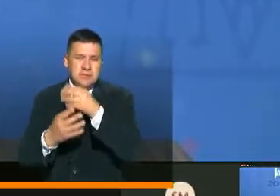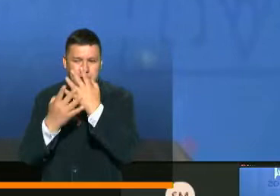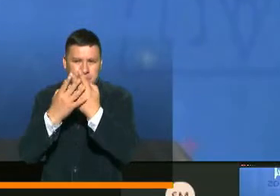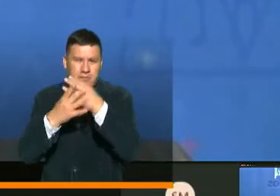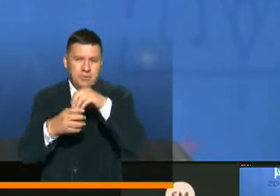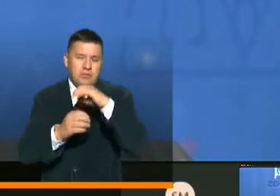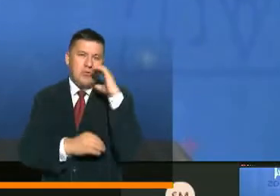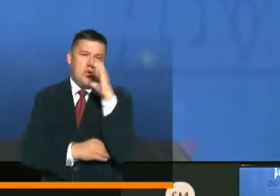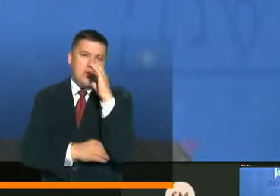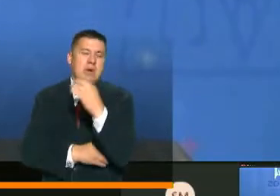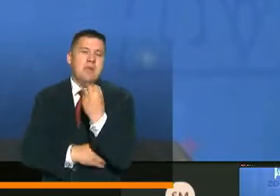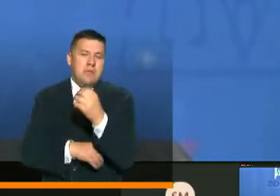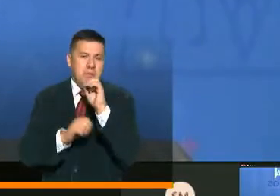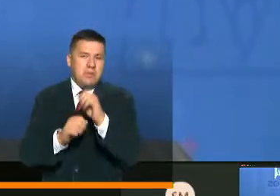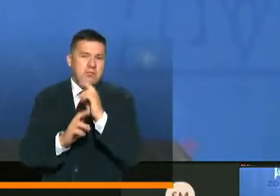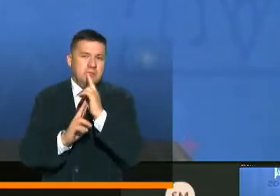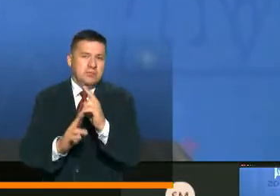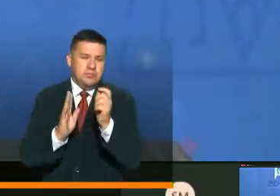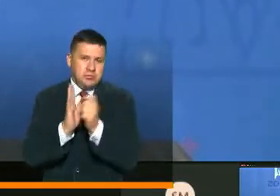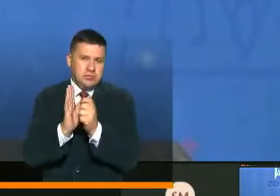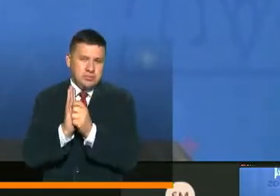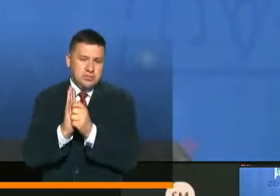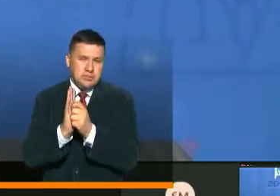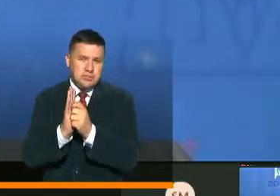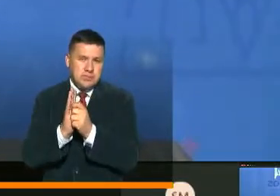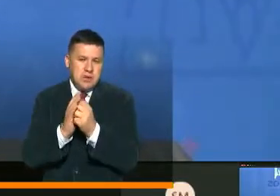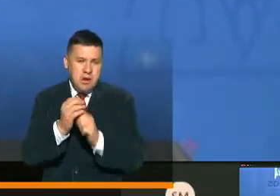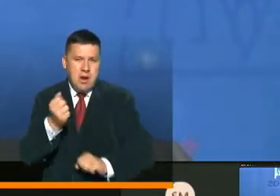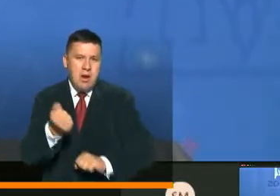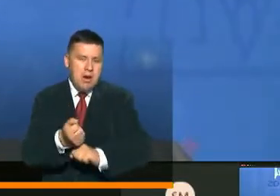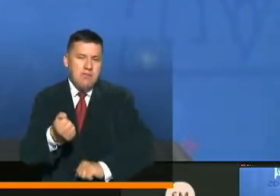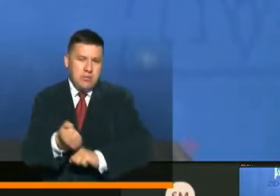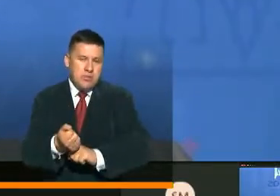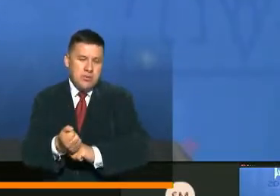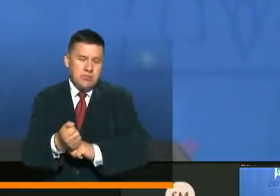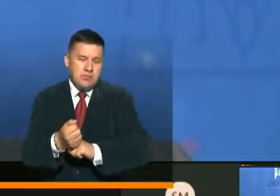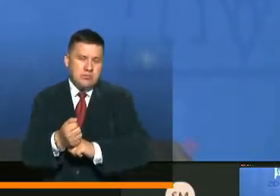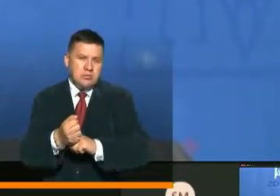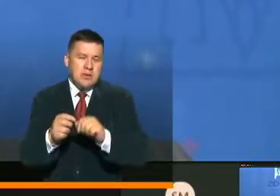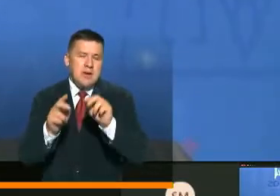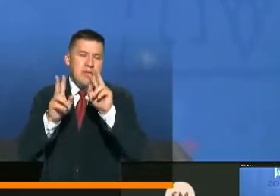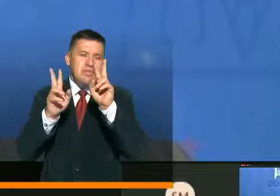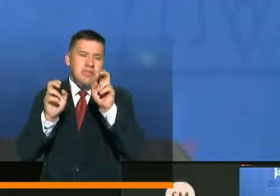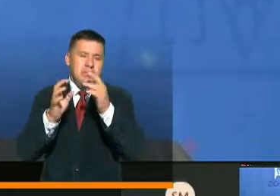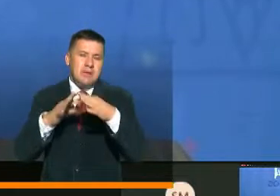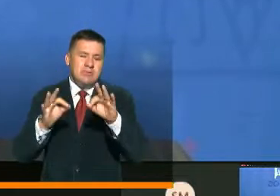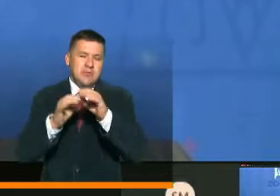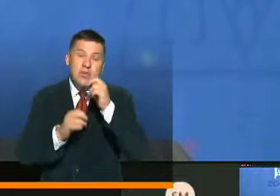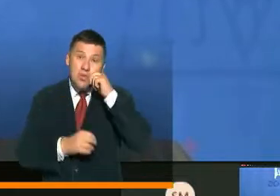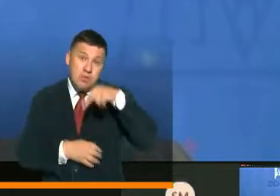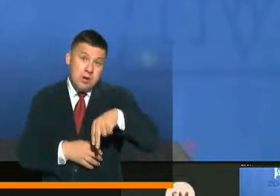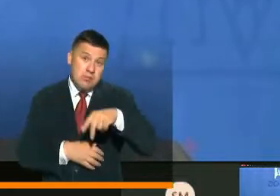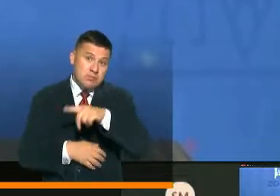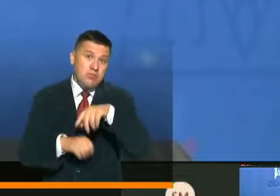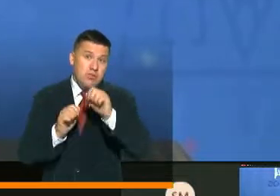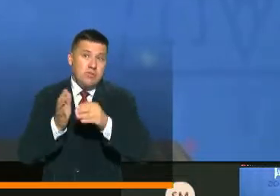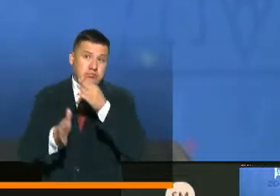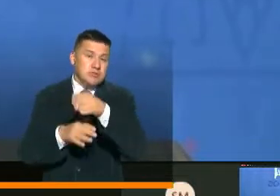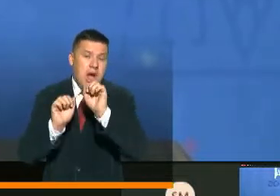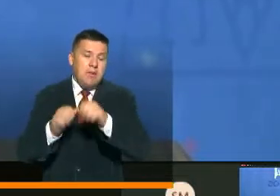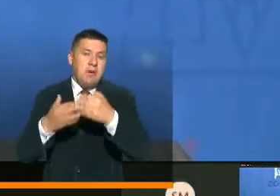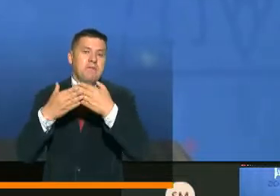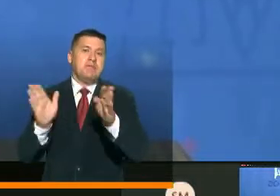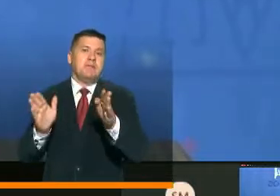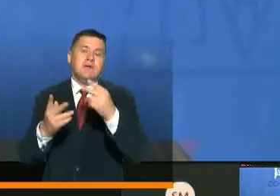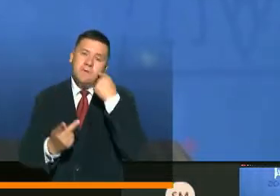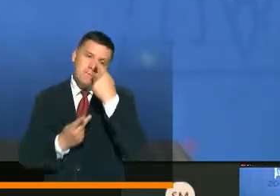de Colombia, para poder tener este apoyo para ese tema tan humanitario, tener la posibilidad de